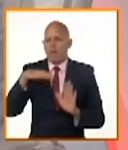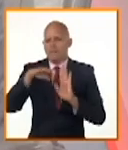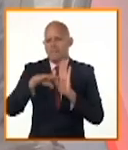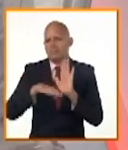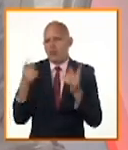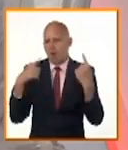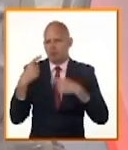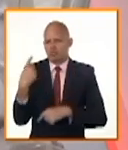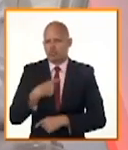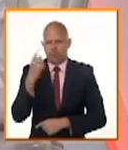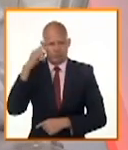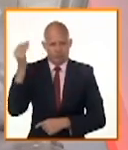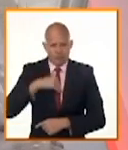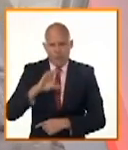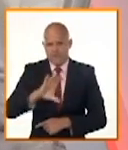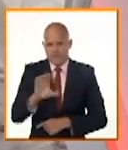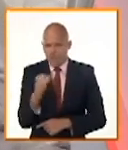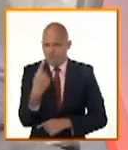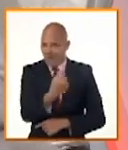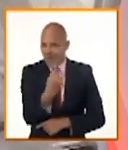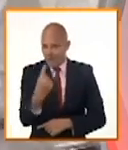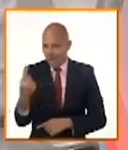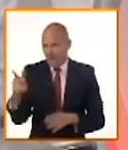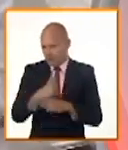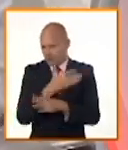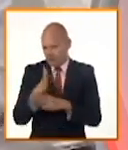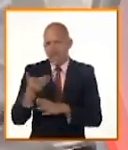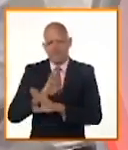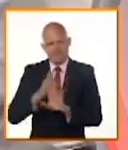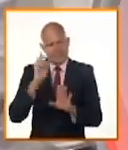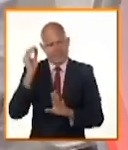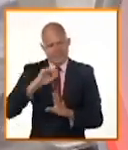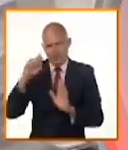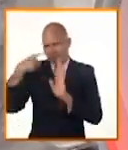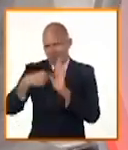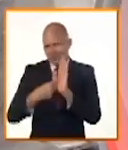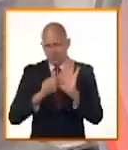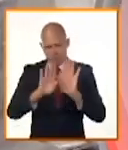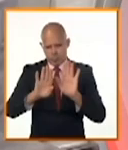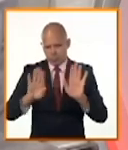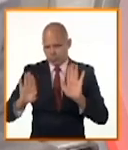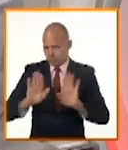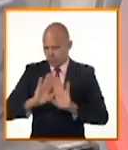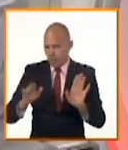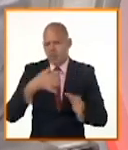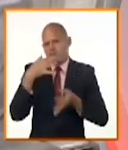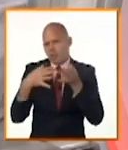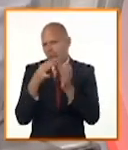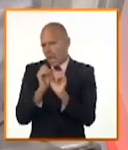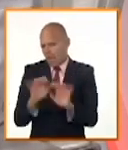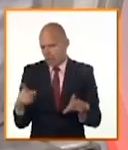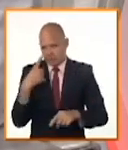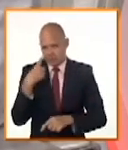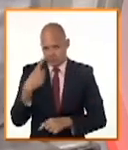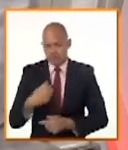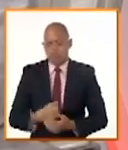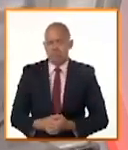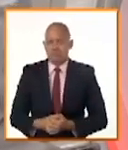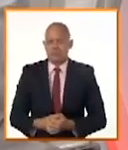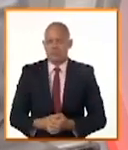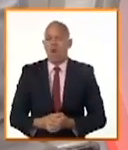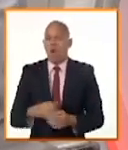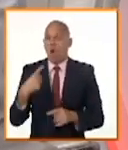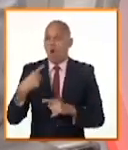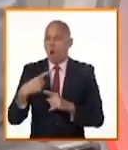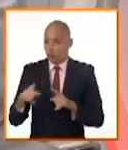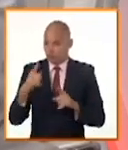queríamos hacer un un una exposición Clara si nosotros vamos a acompañar a